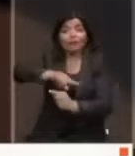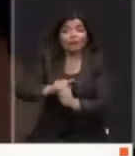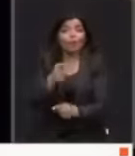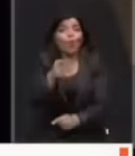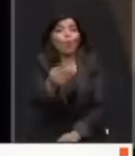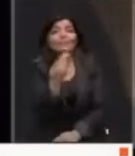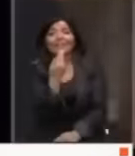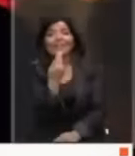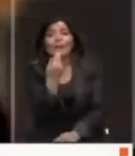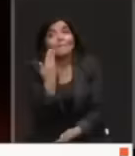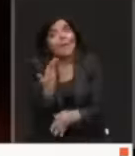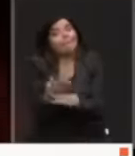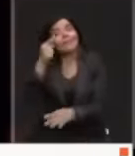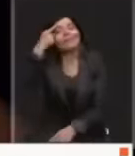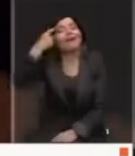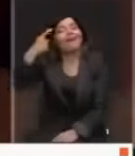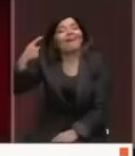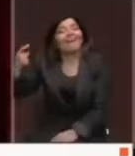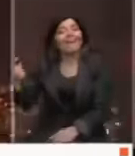también